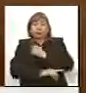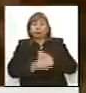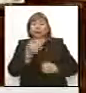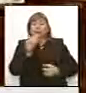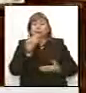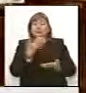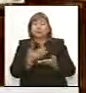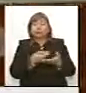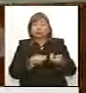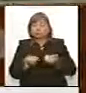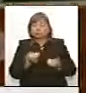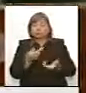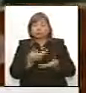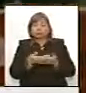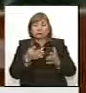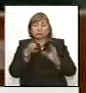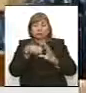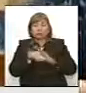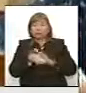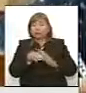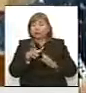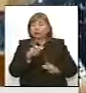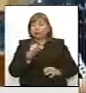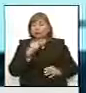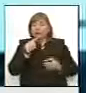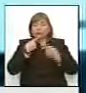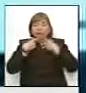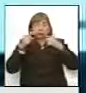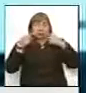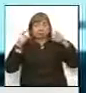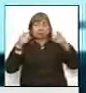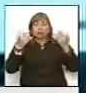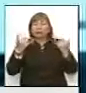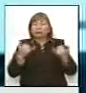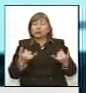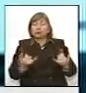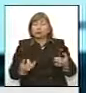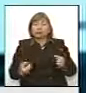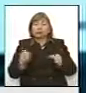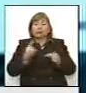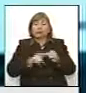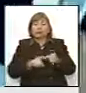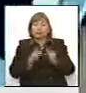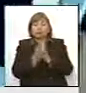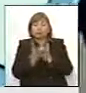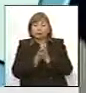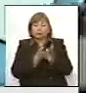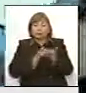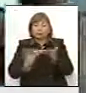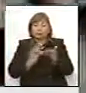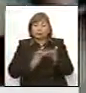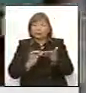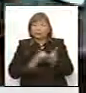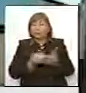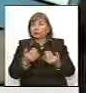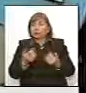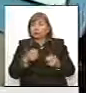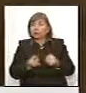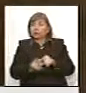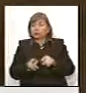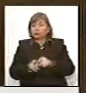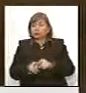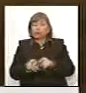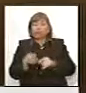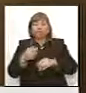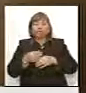administra el Registro Nacional del Depósito Legal de las Publicaciones, que ahora también se incluye en los libros electrónicos. Asimismo, se establece el